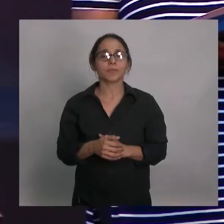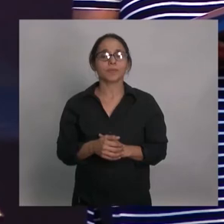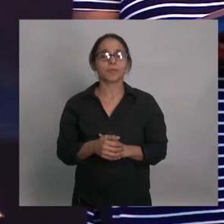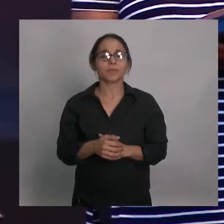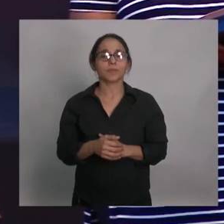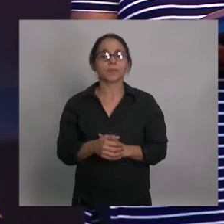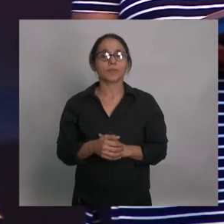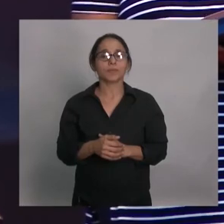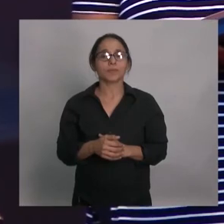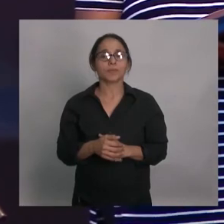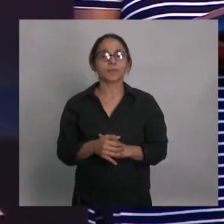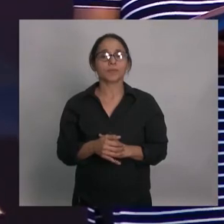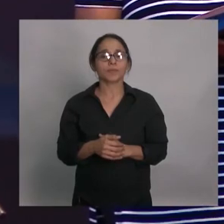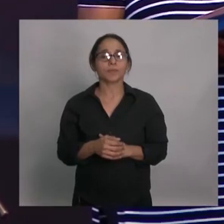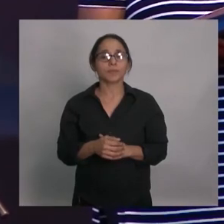d